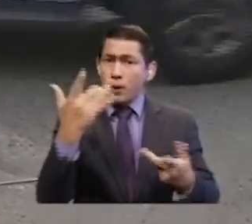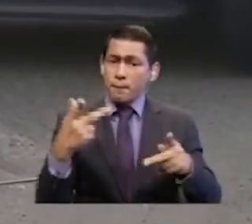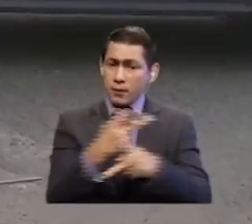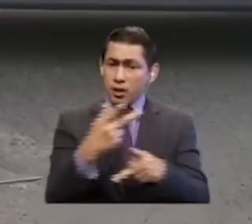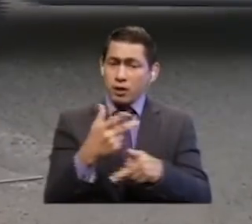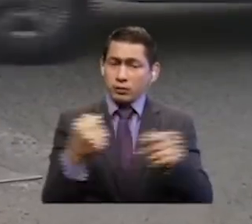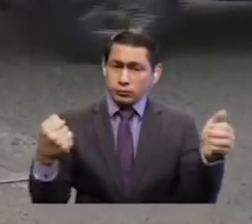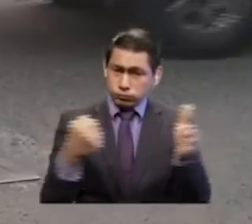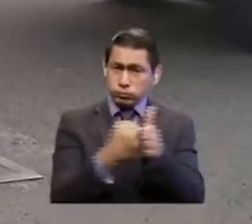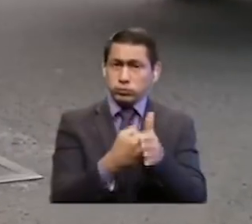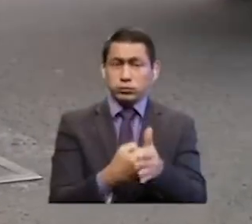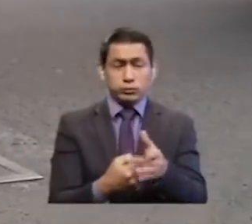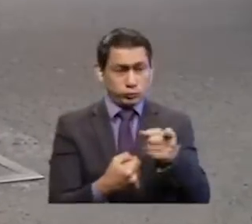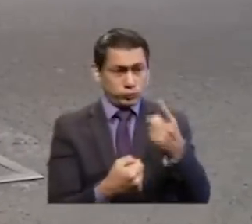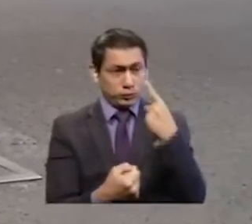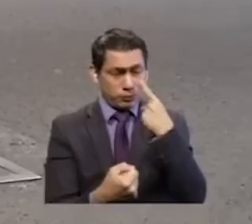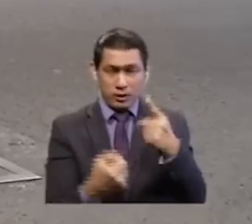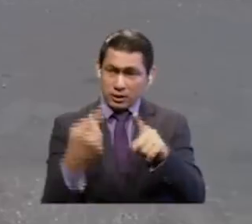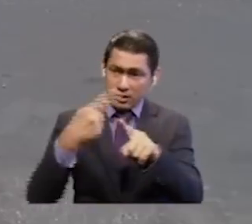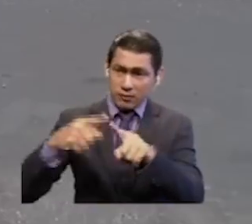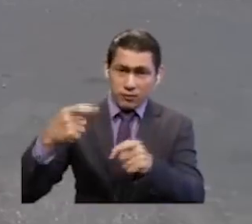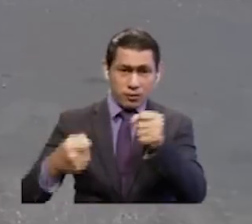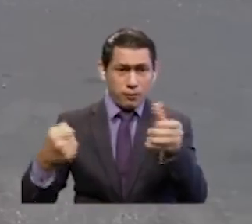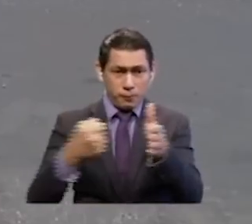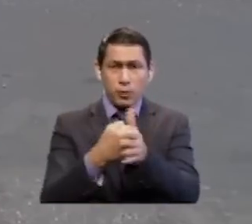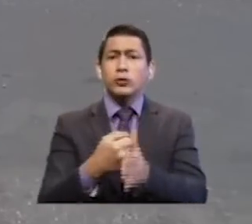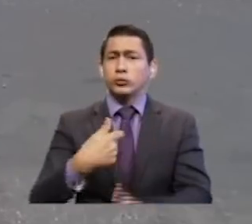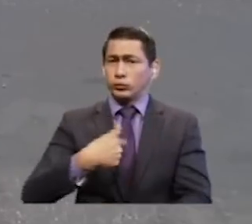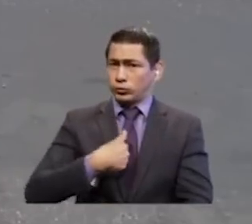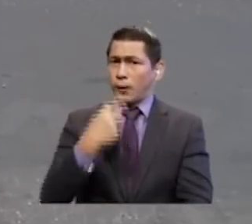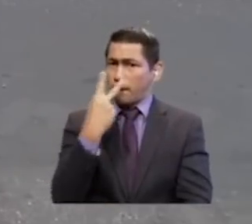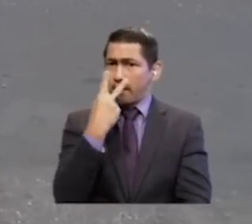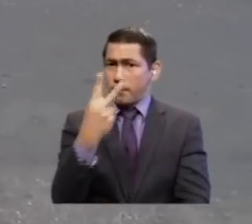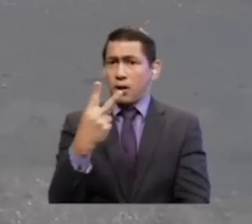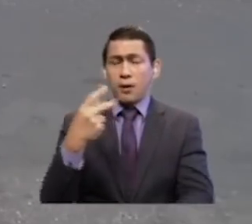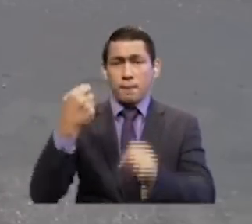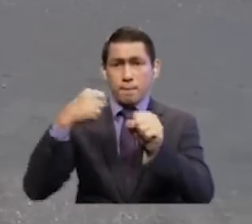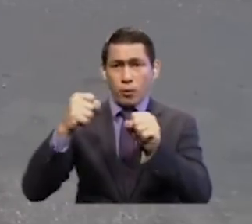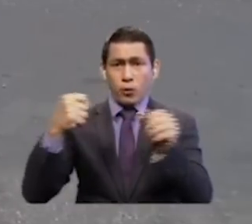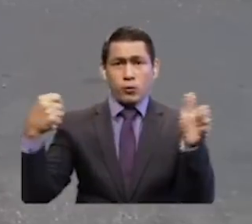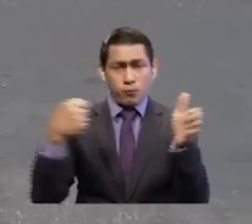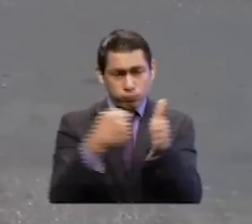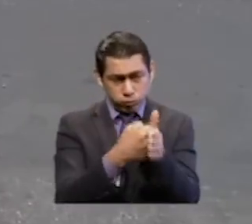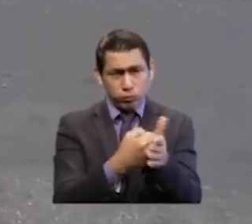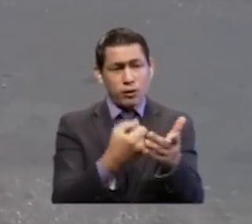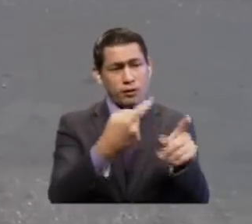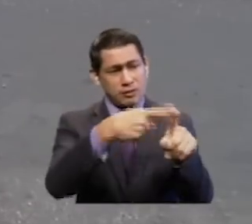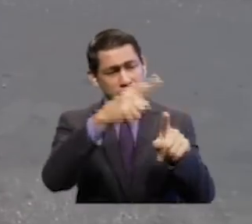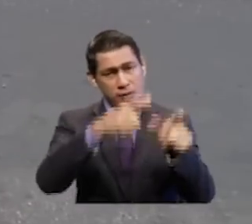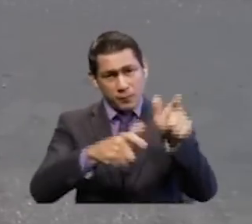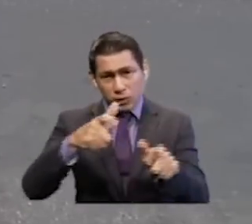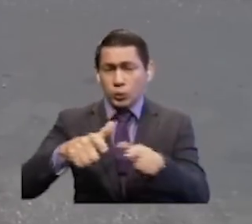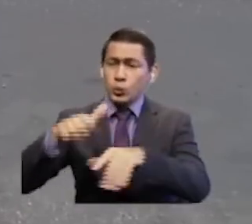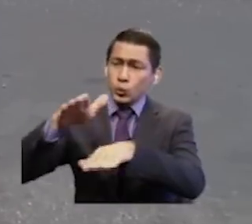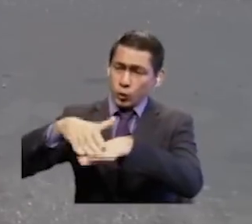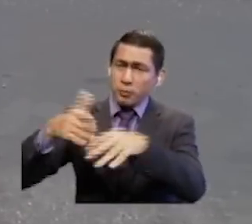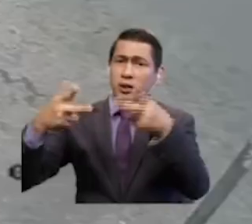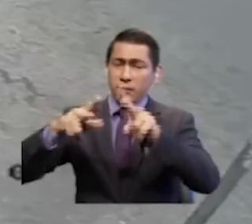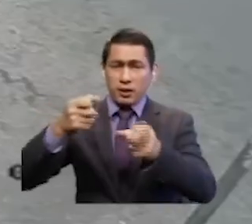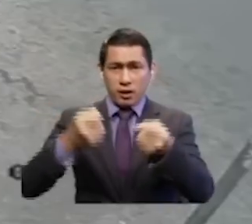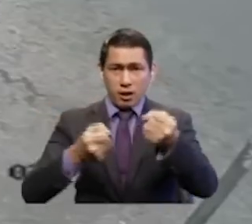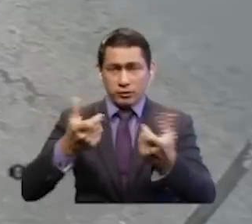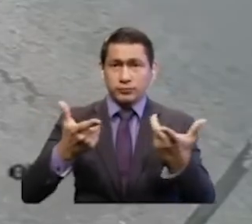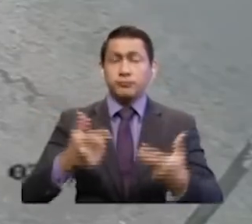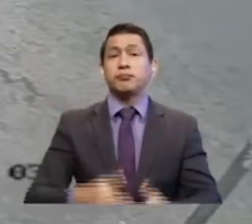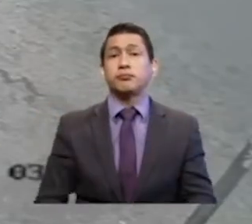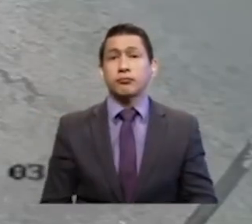¿Te ha tocado ser testigo quizás de otros accidentes? Sí, claro que sí, de motos, de carros, ha habido bastante accidentes.